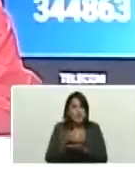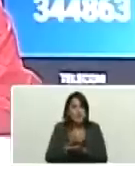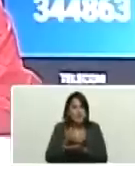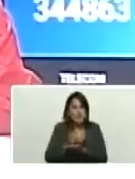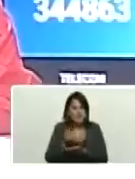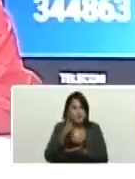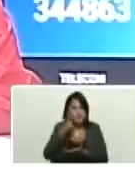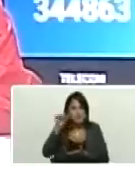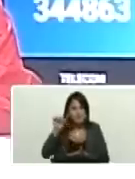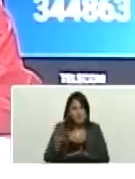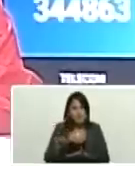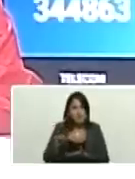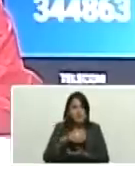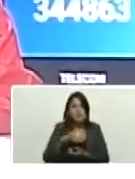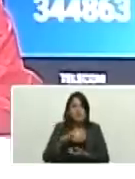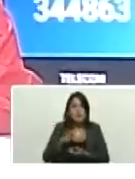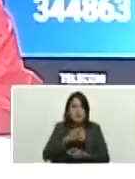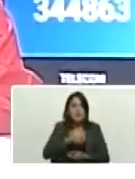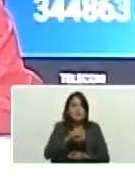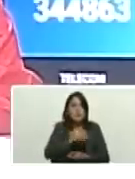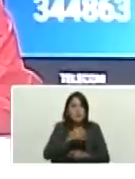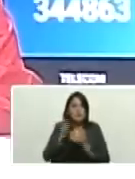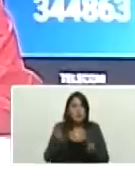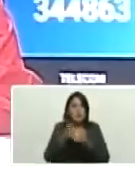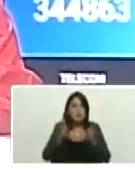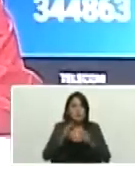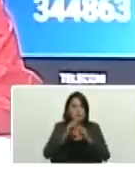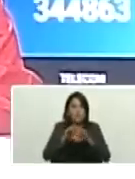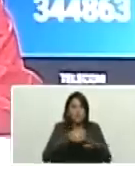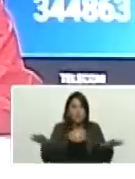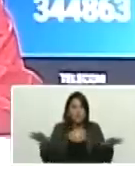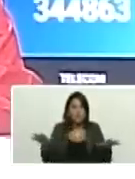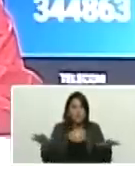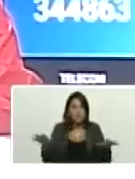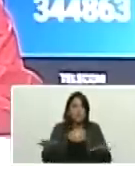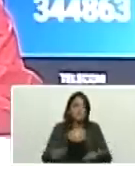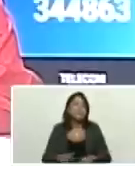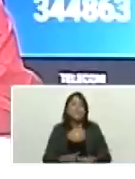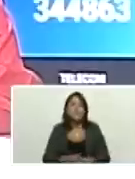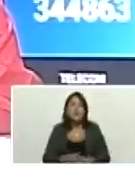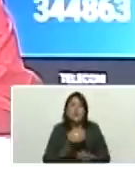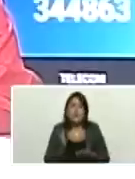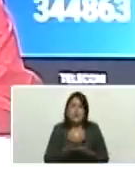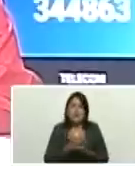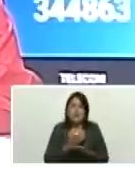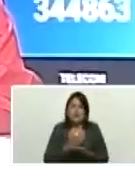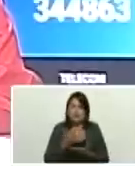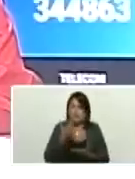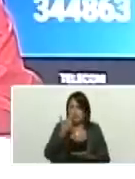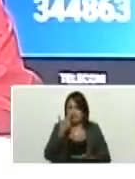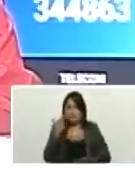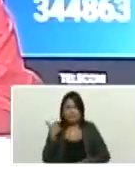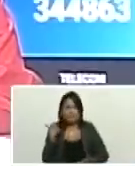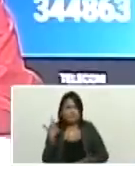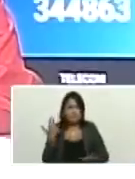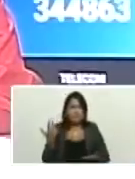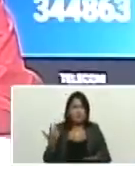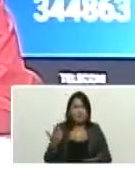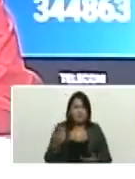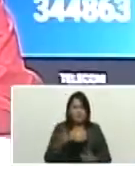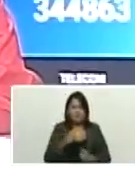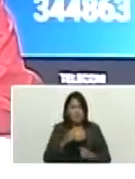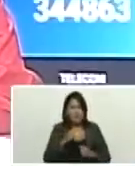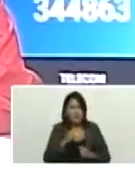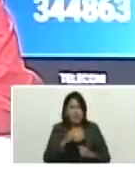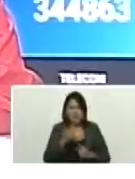Ha corrido su versión en español. Un libro lleno de prepotencia, muy